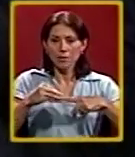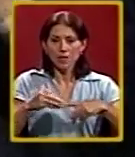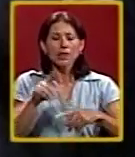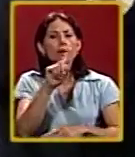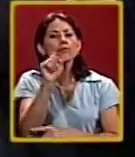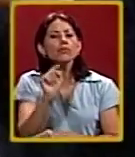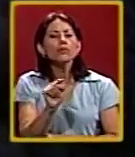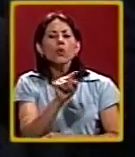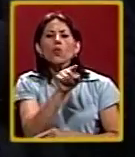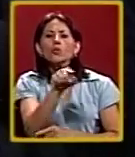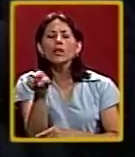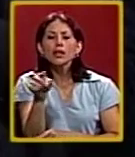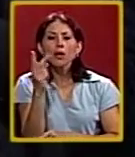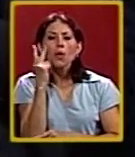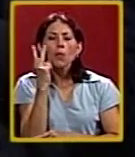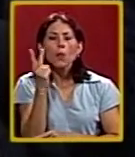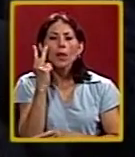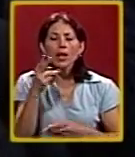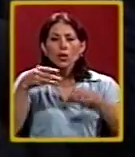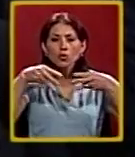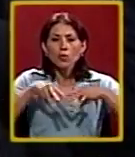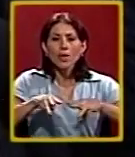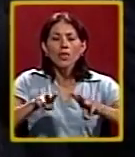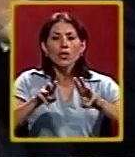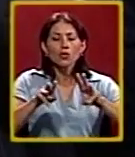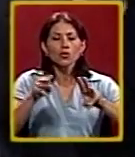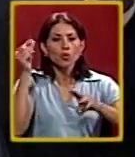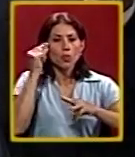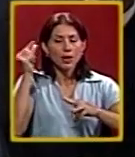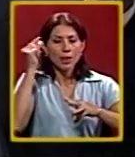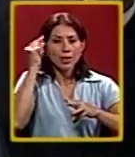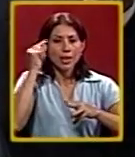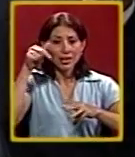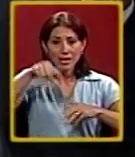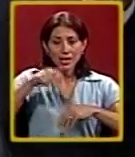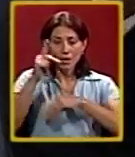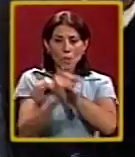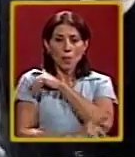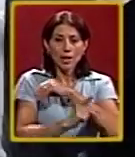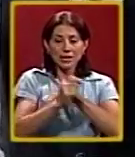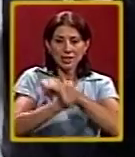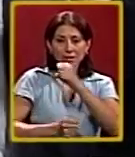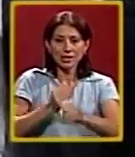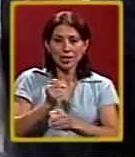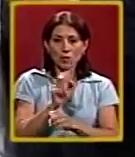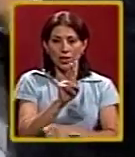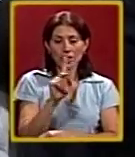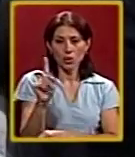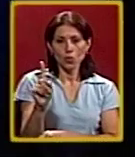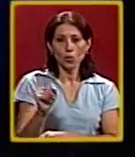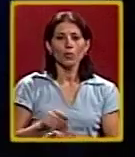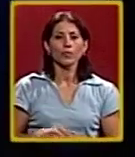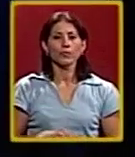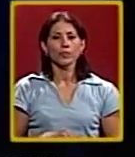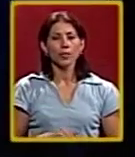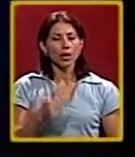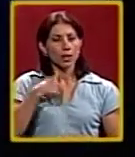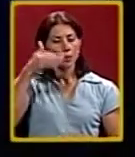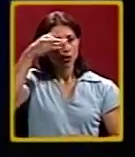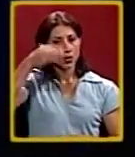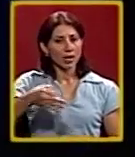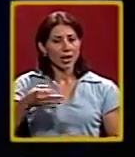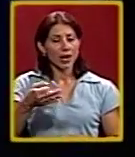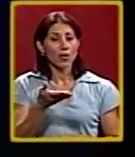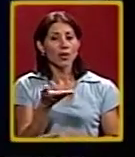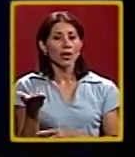televisión, los medios estatales en un país del siglo XXI? Y queremos un país del siglo XXI. Yo creo que son